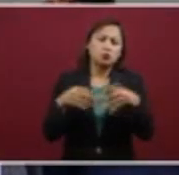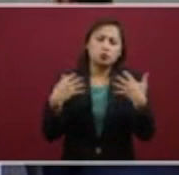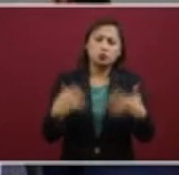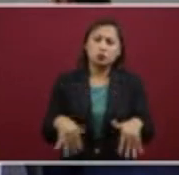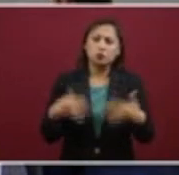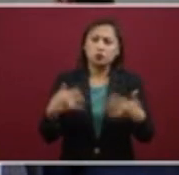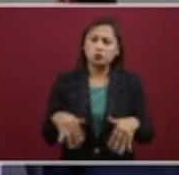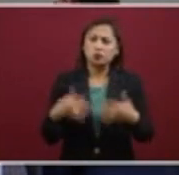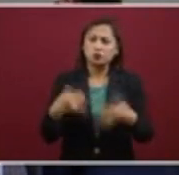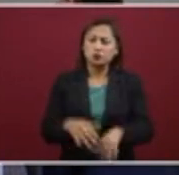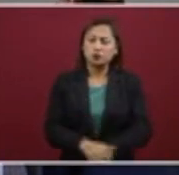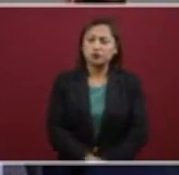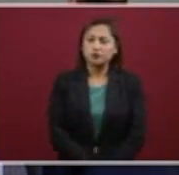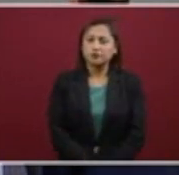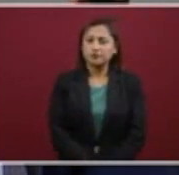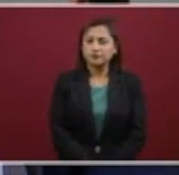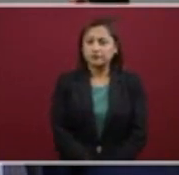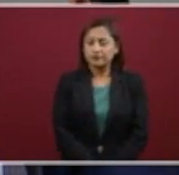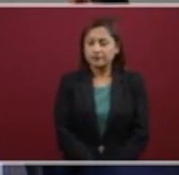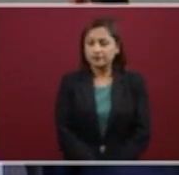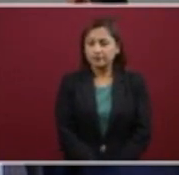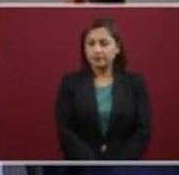con